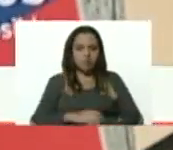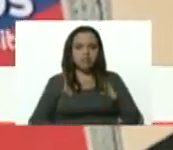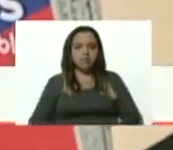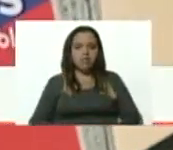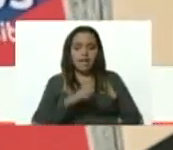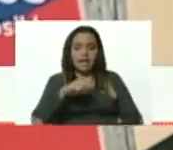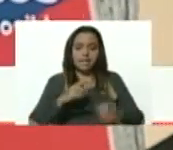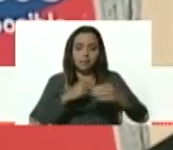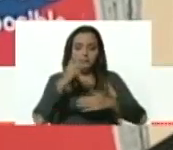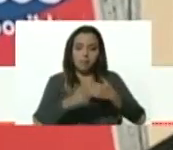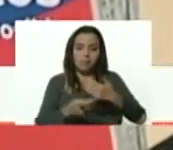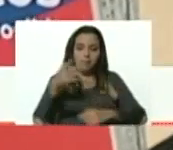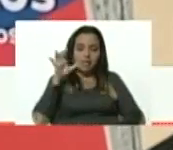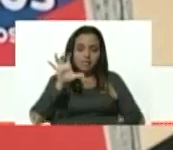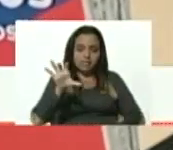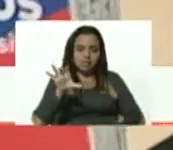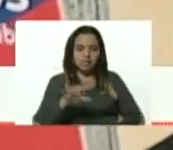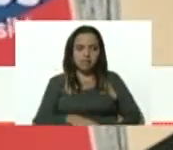plan país.